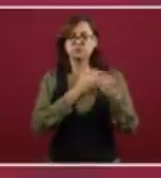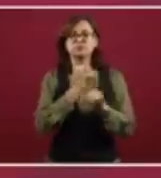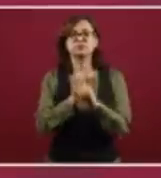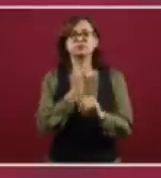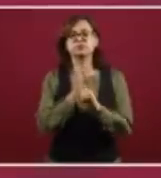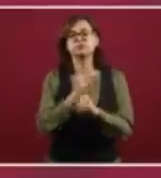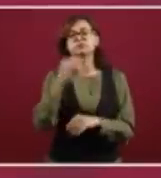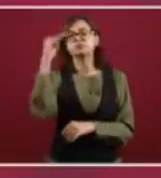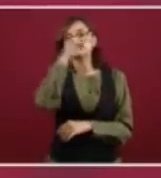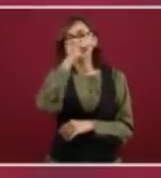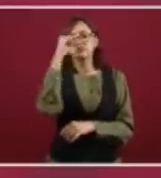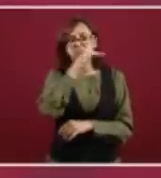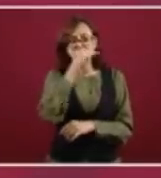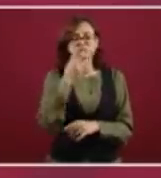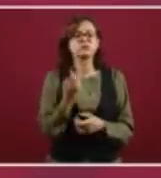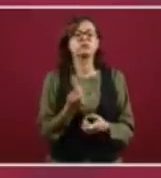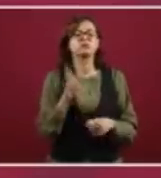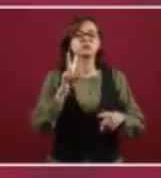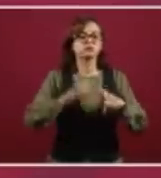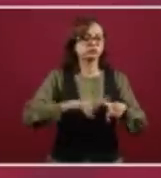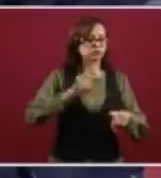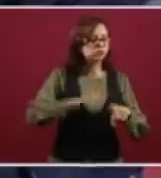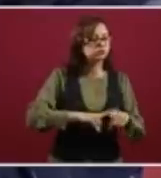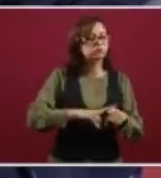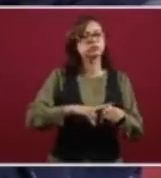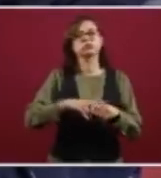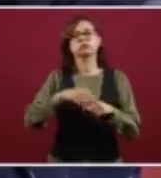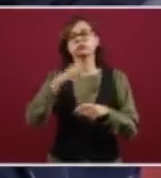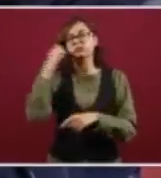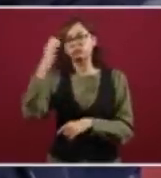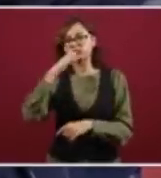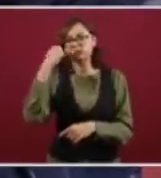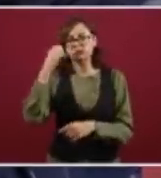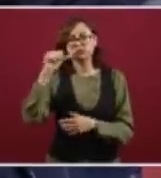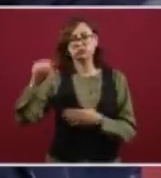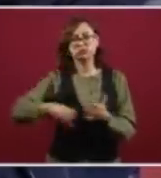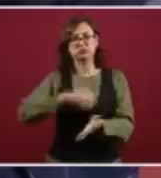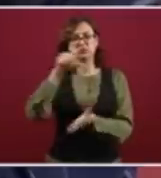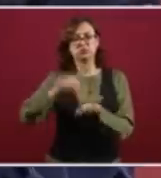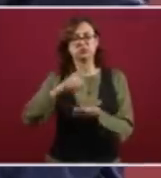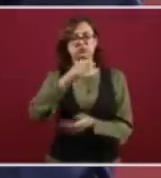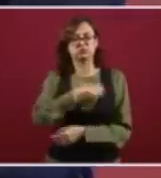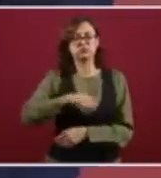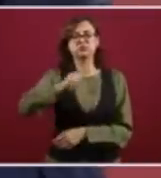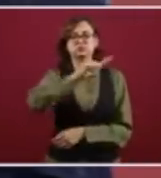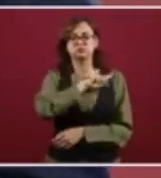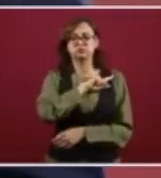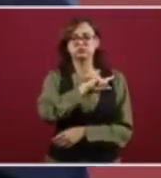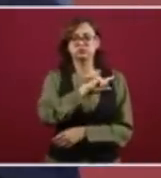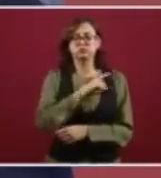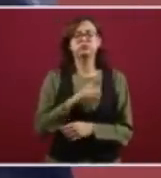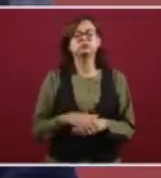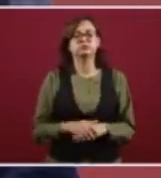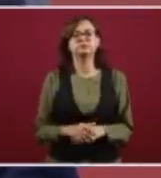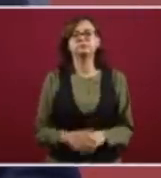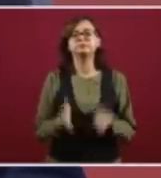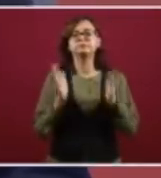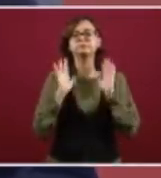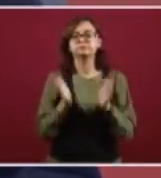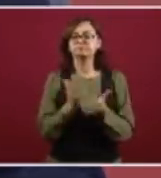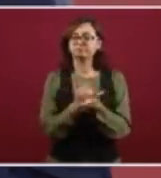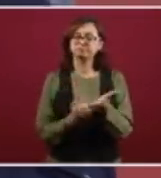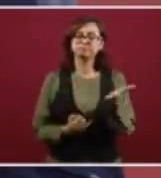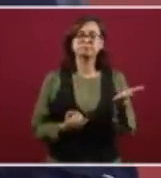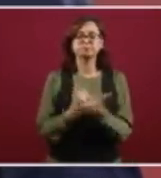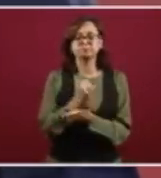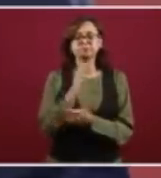en plazas, en escuelas, en centros de salud. Entonces, esto ya también está muy definido,